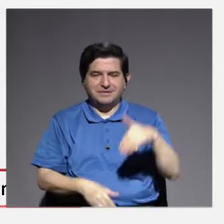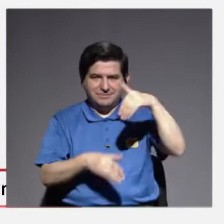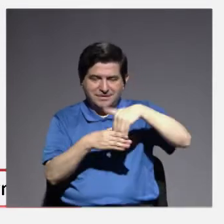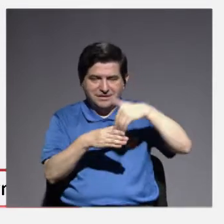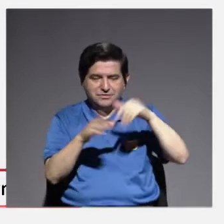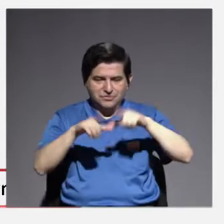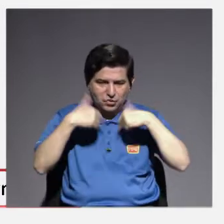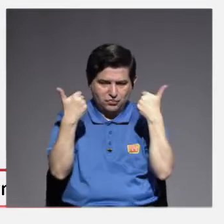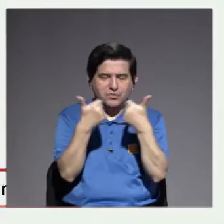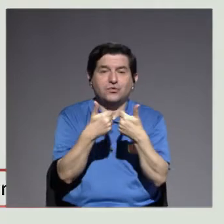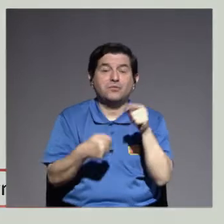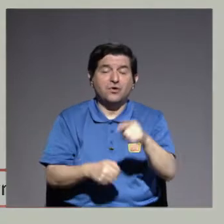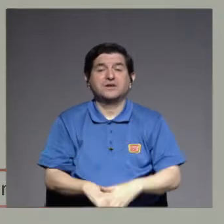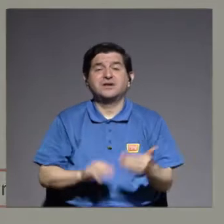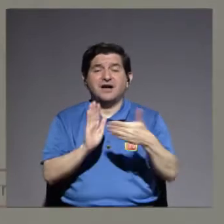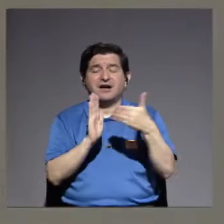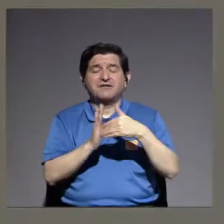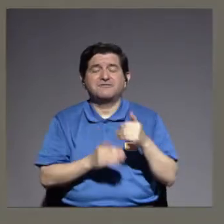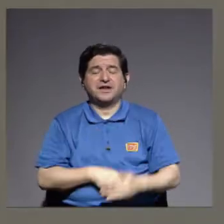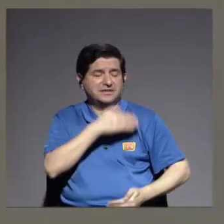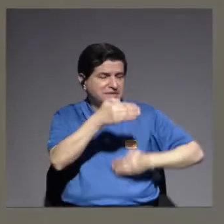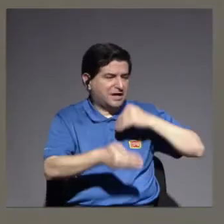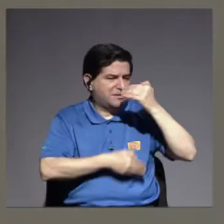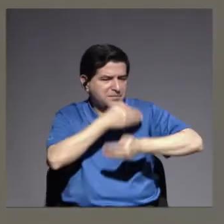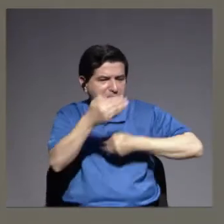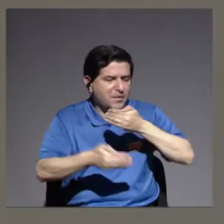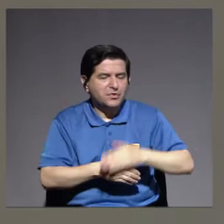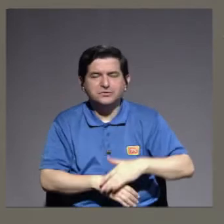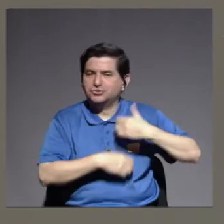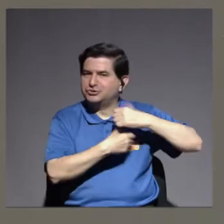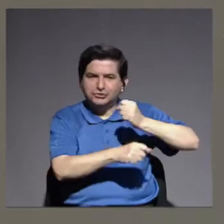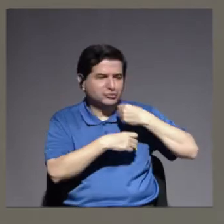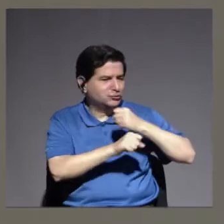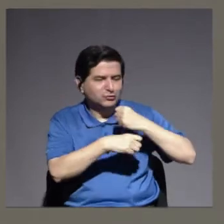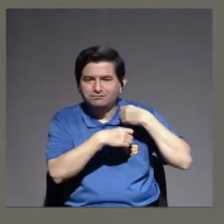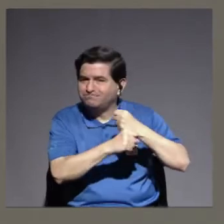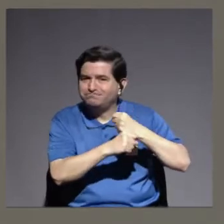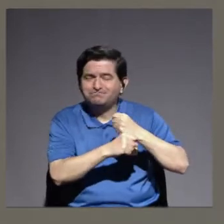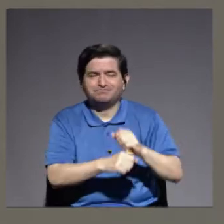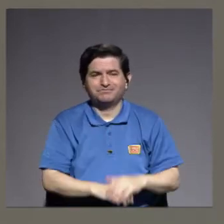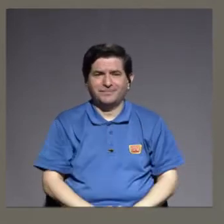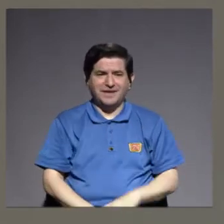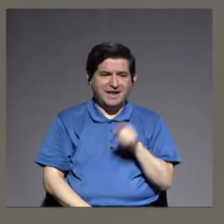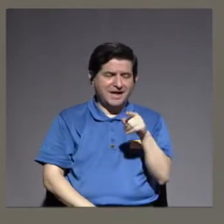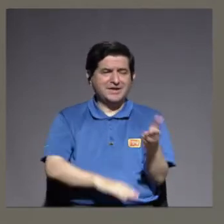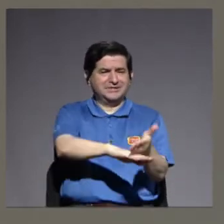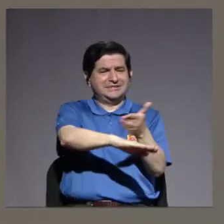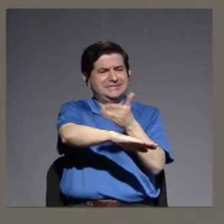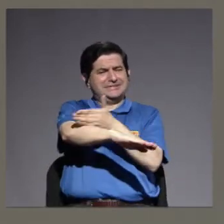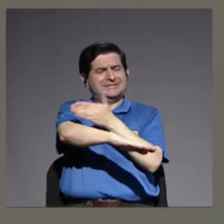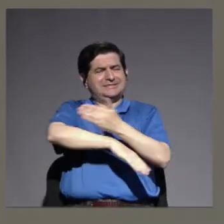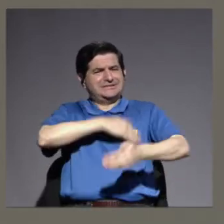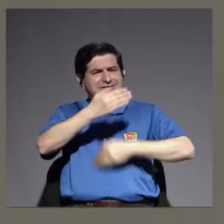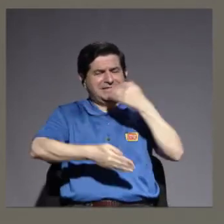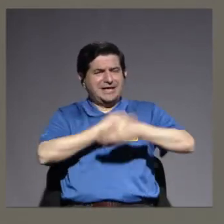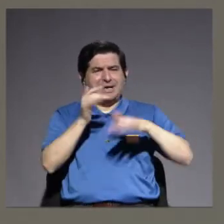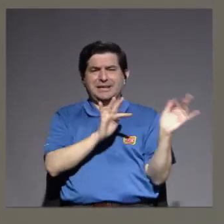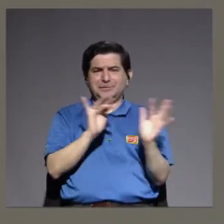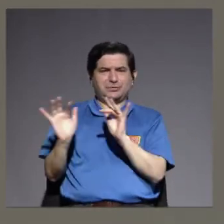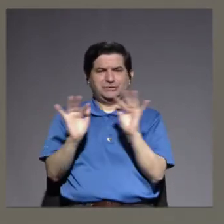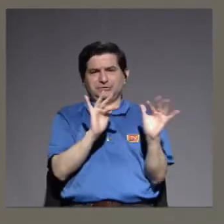por supuesto, la velocidad o la capacidad que tienen las municipalidades de avanzar en estos procesos de